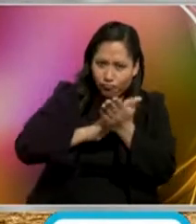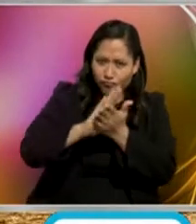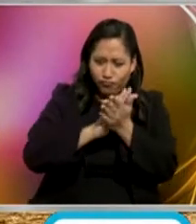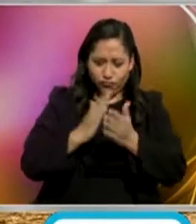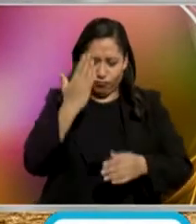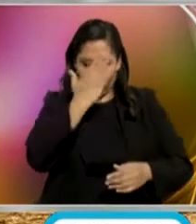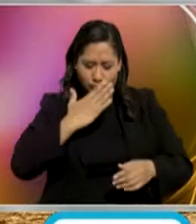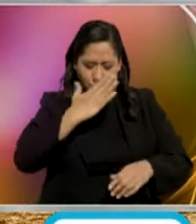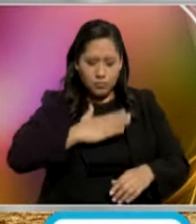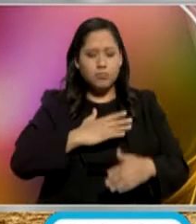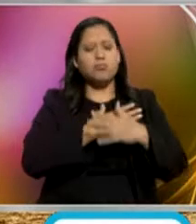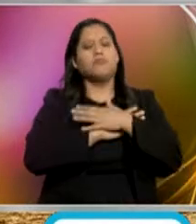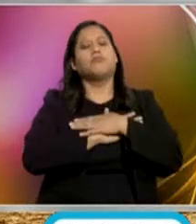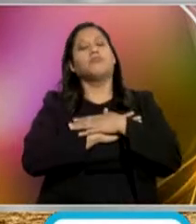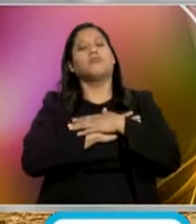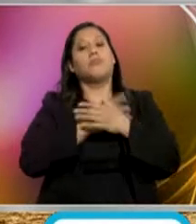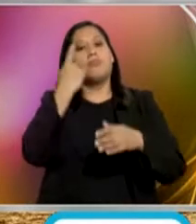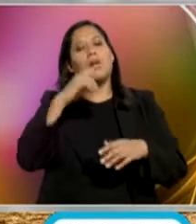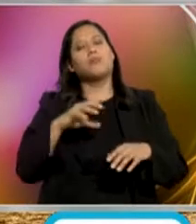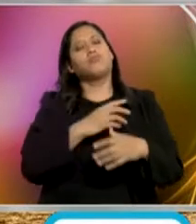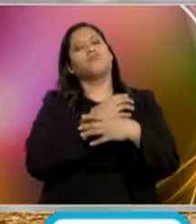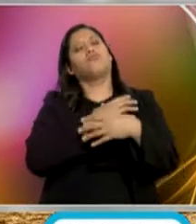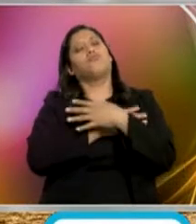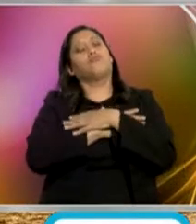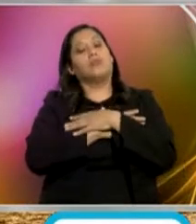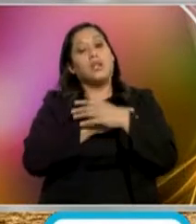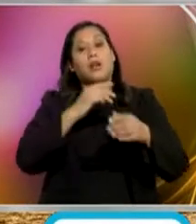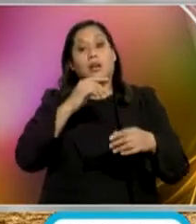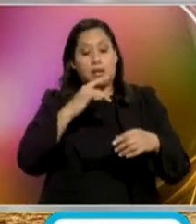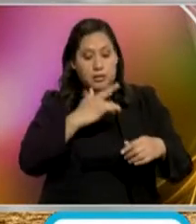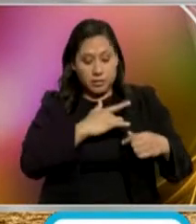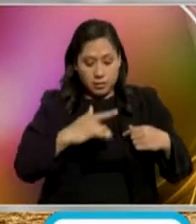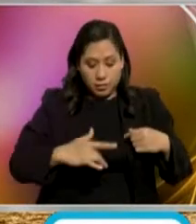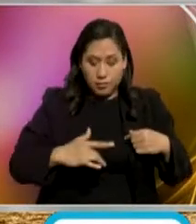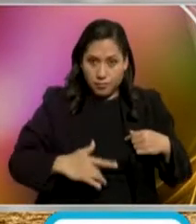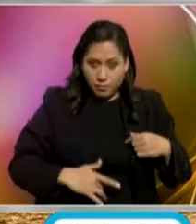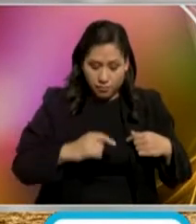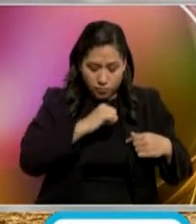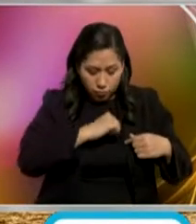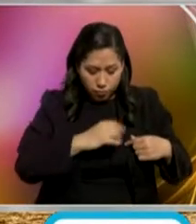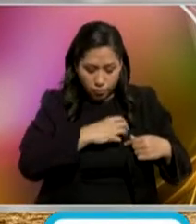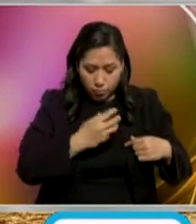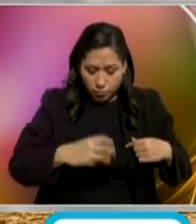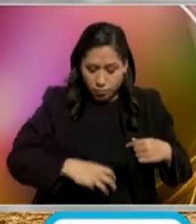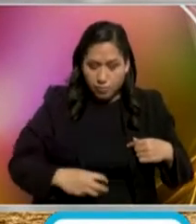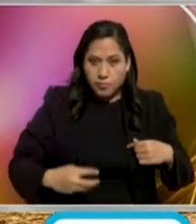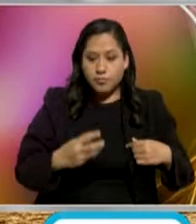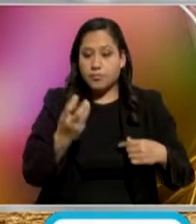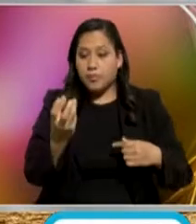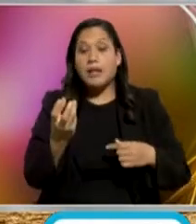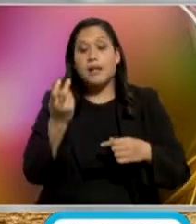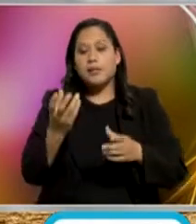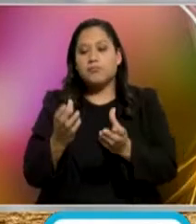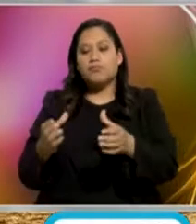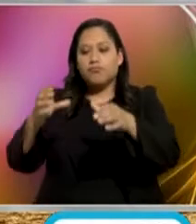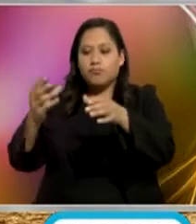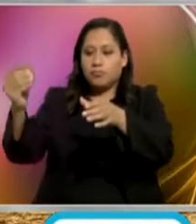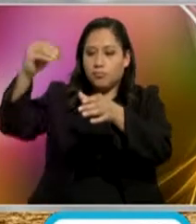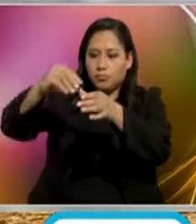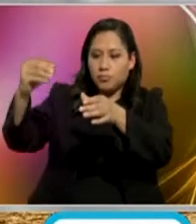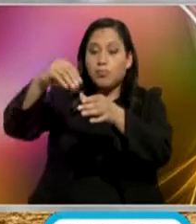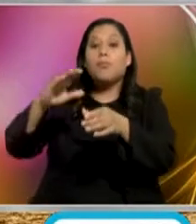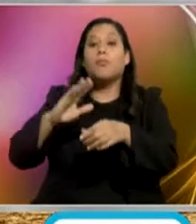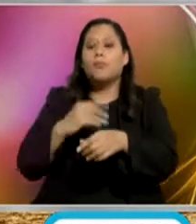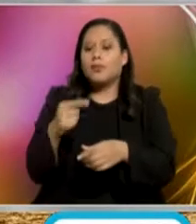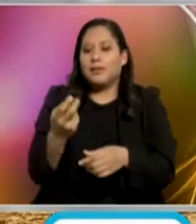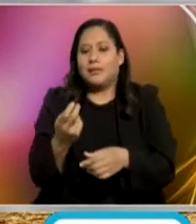de embalsamamiento, de momificación, de sacar los órganos y ponerlos en jarritas, porque los vas a necesitar en la otra vida. Y ahí sí también